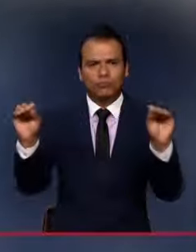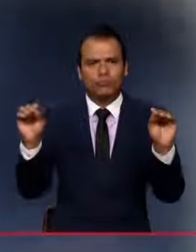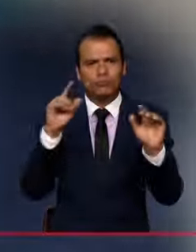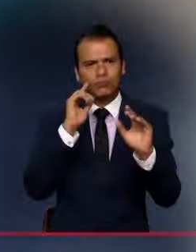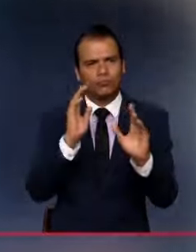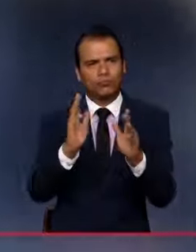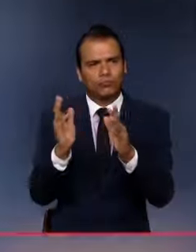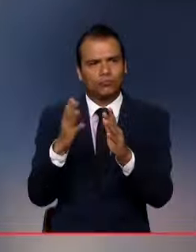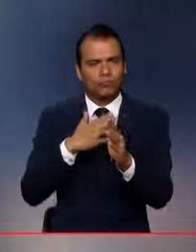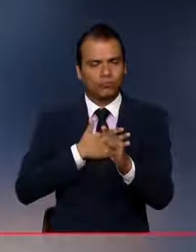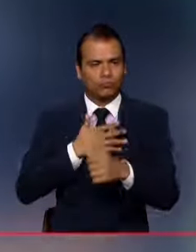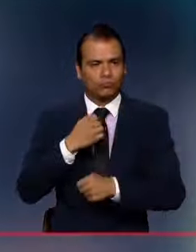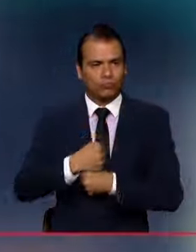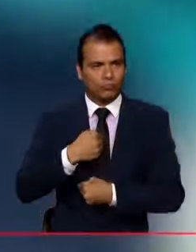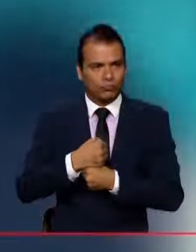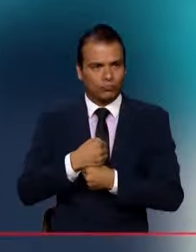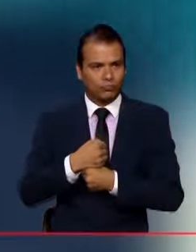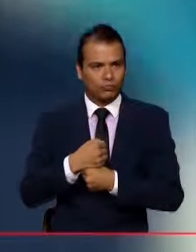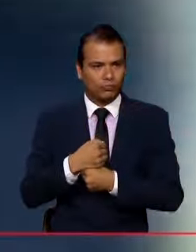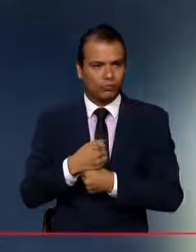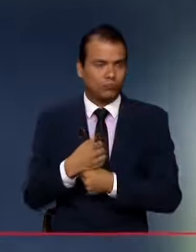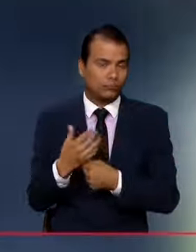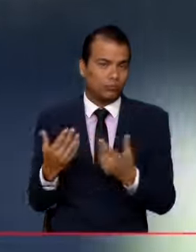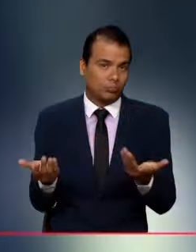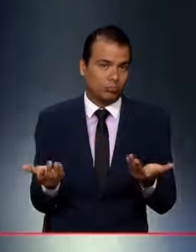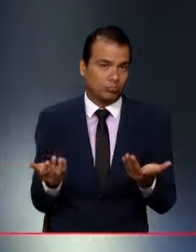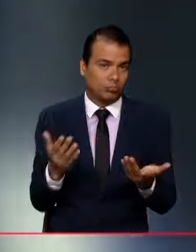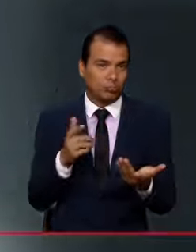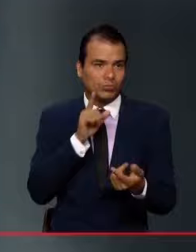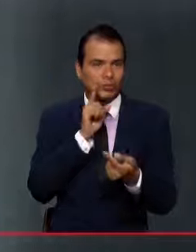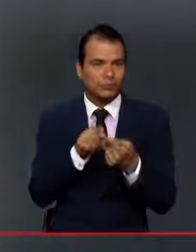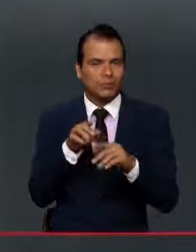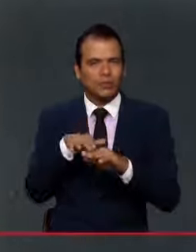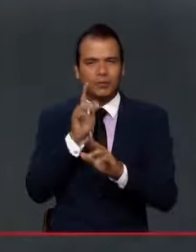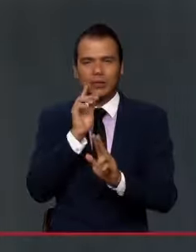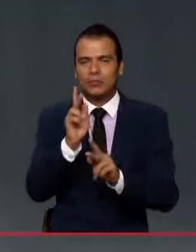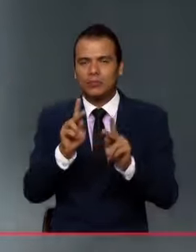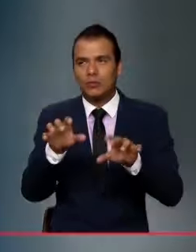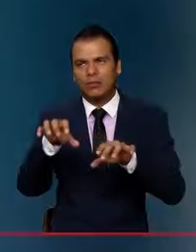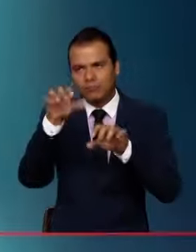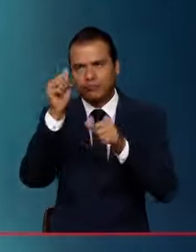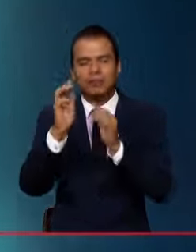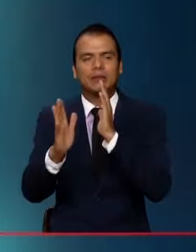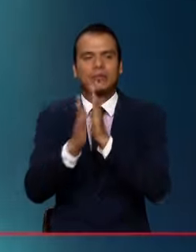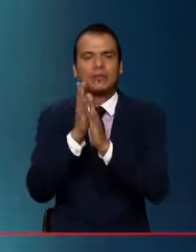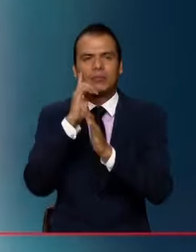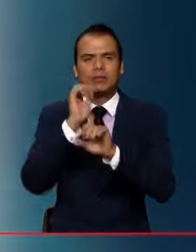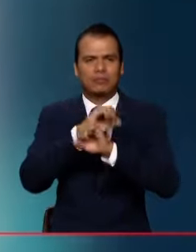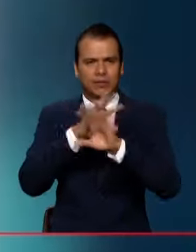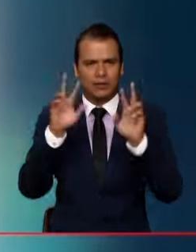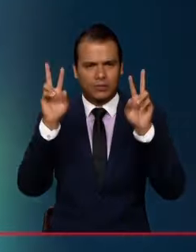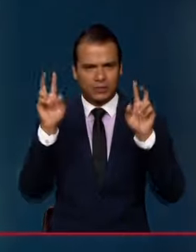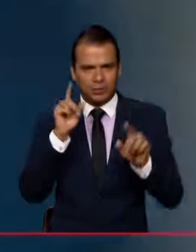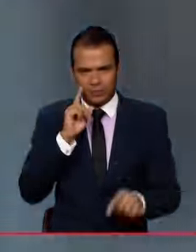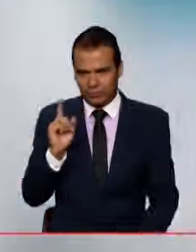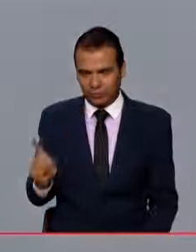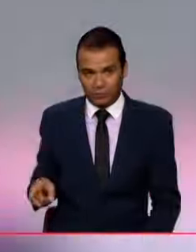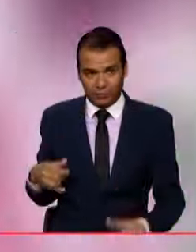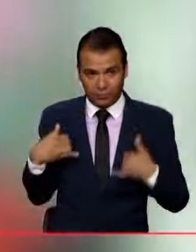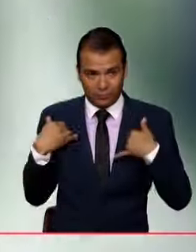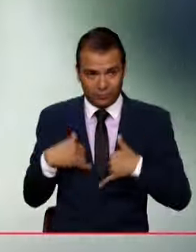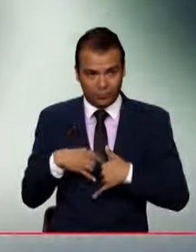mi labor en medio de todo es tener a la gente informada. Aquí hay una muestra de prendas reflectivas que puedes